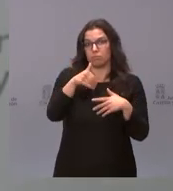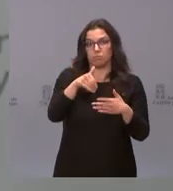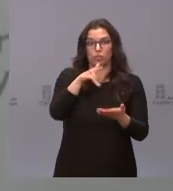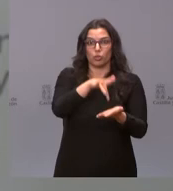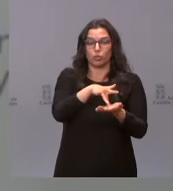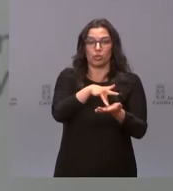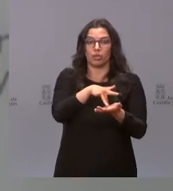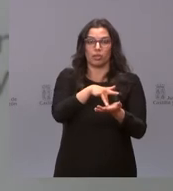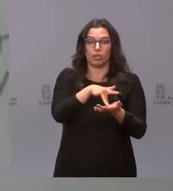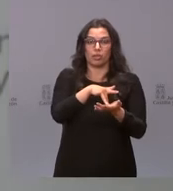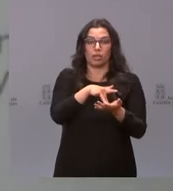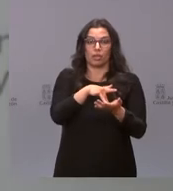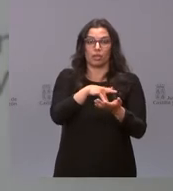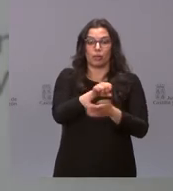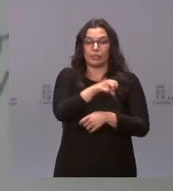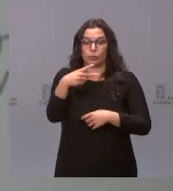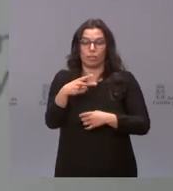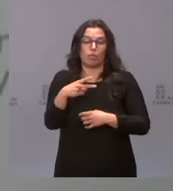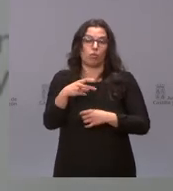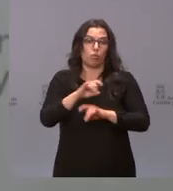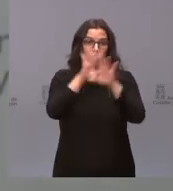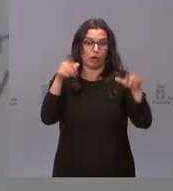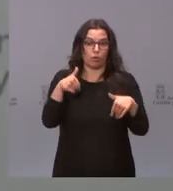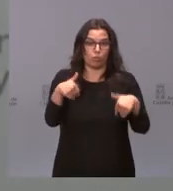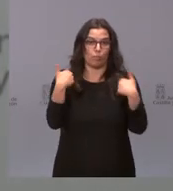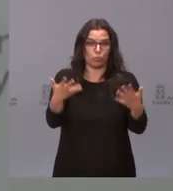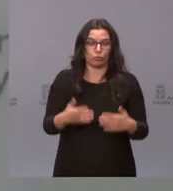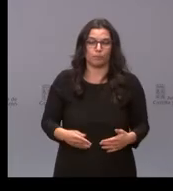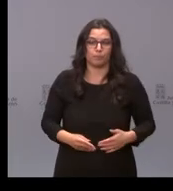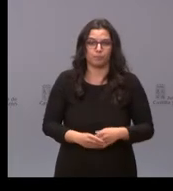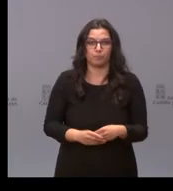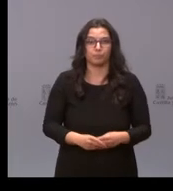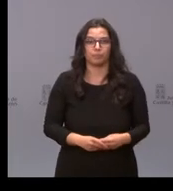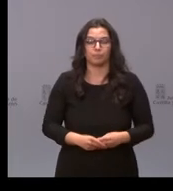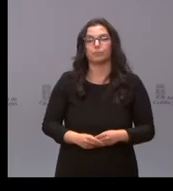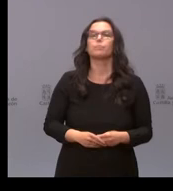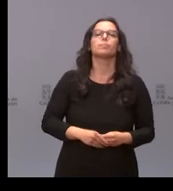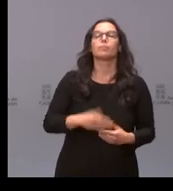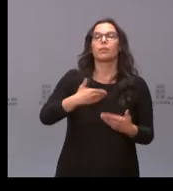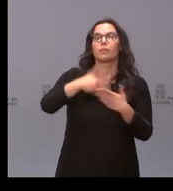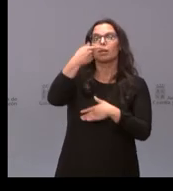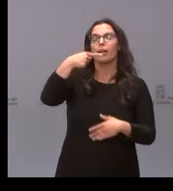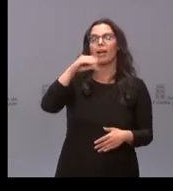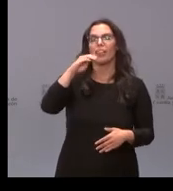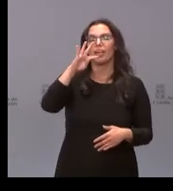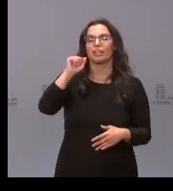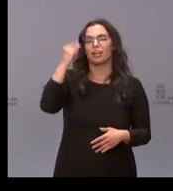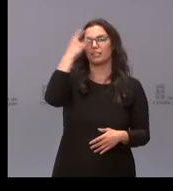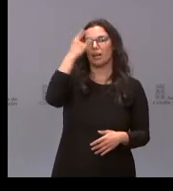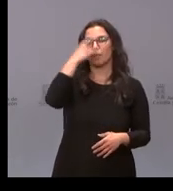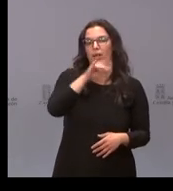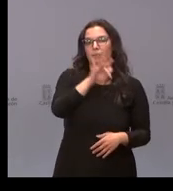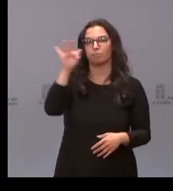que se fructifique pronto la pregunta de la gaceta de salamanca de la ceo y teresa gómez